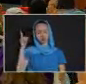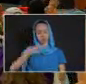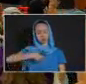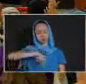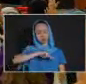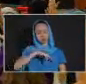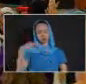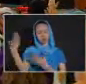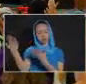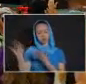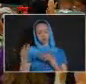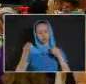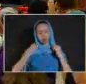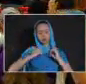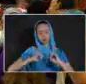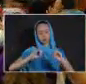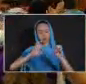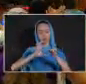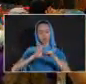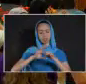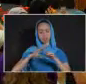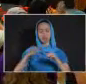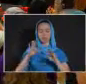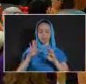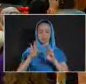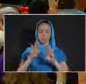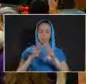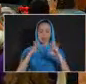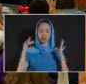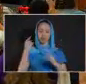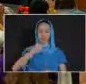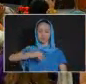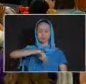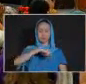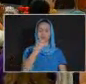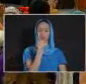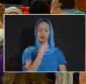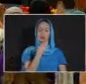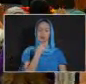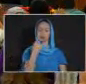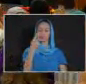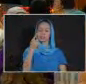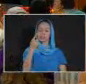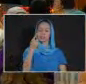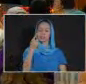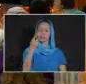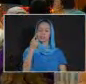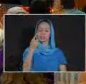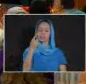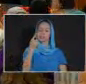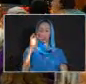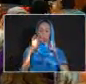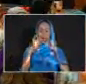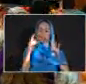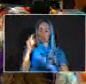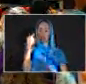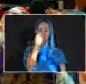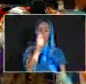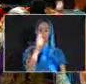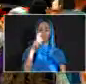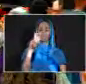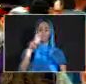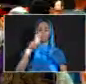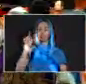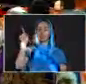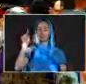oportunidad, Señor, de abrir nuestra boca. Dice tu palabra: abre tu boca. Nosotros la estamos